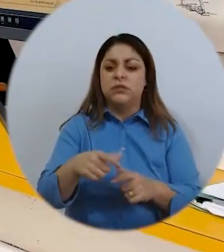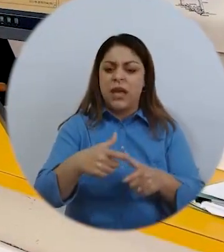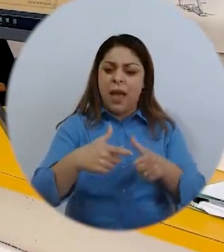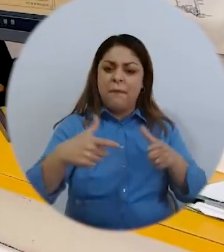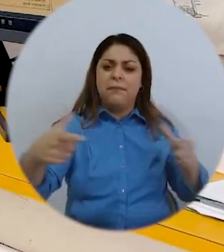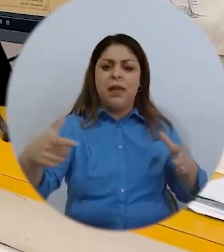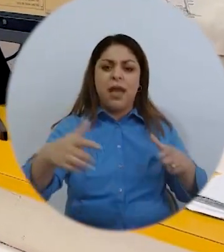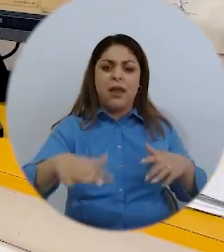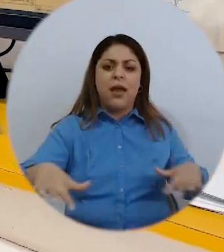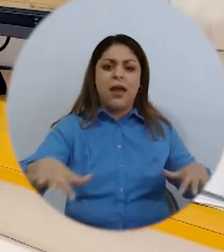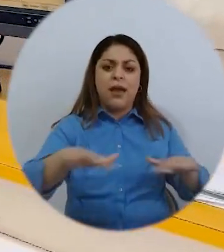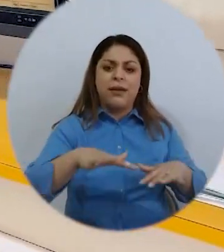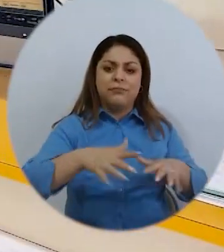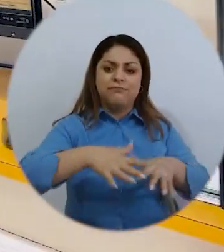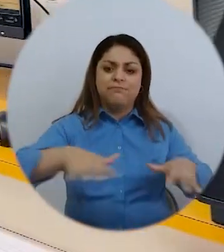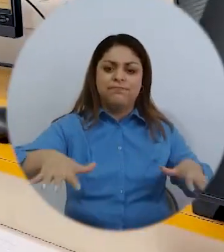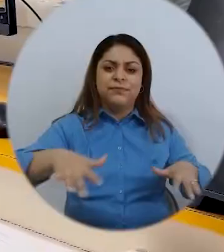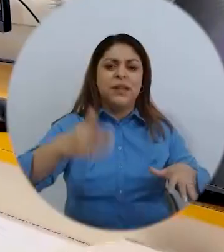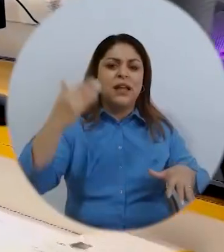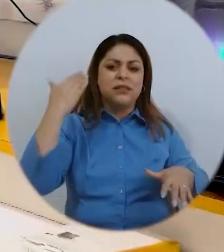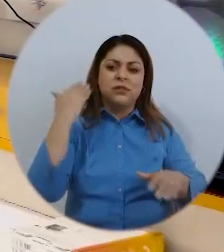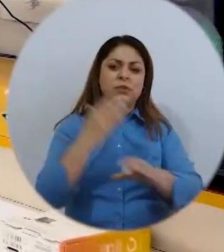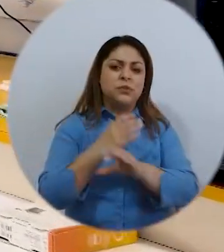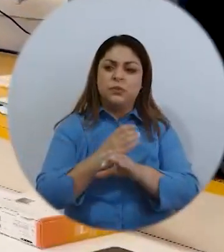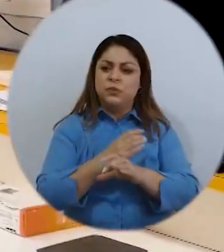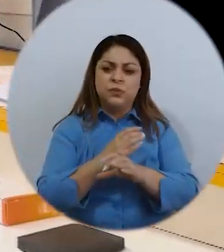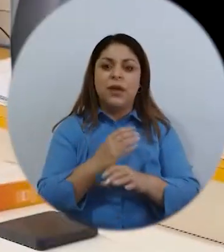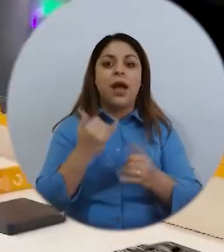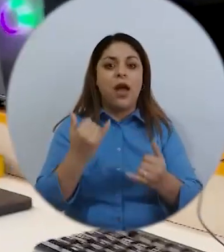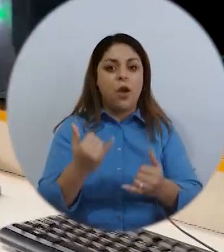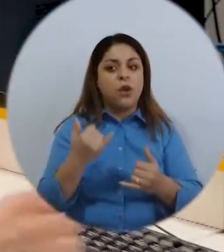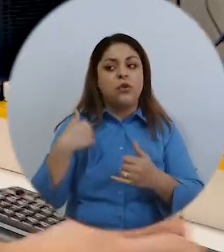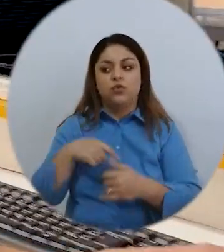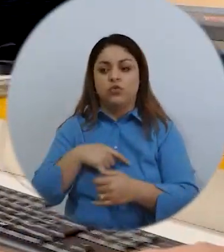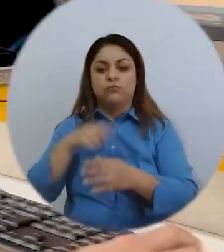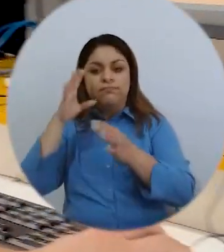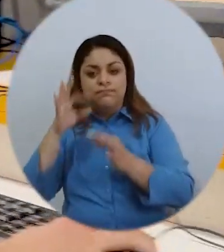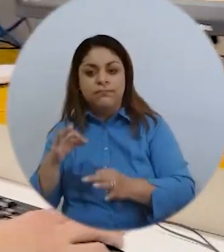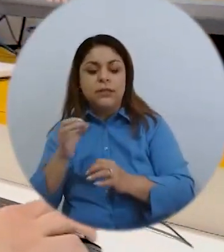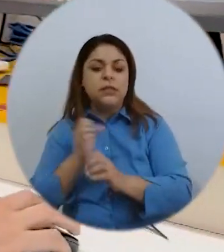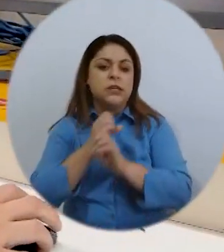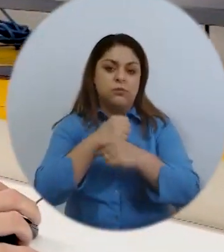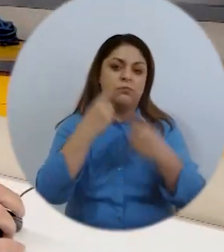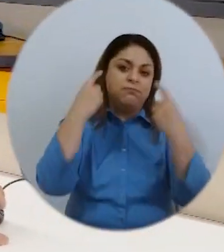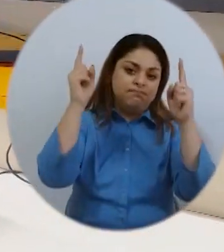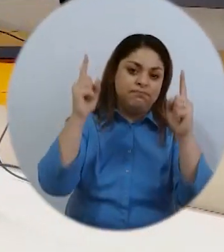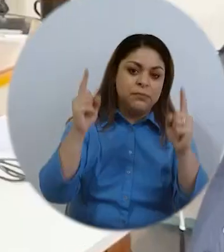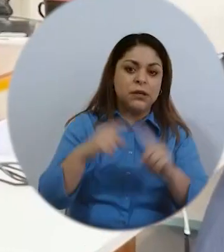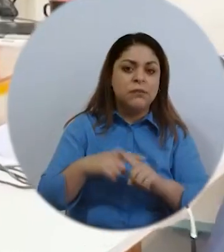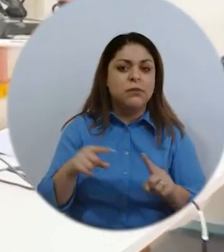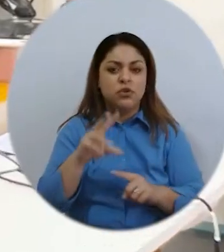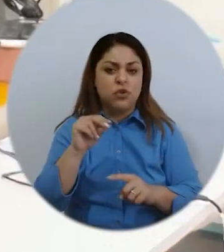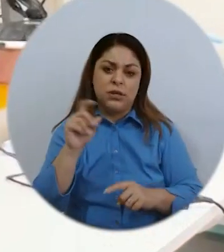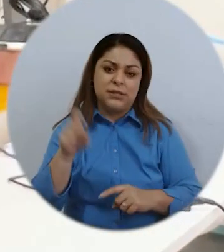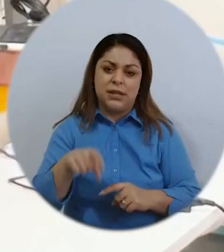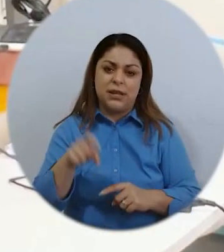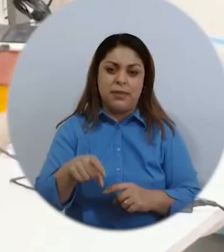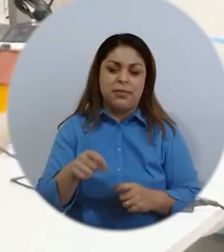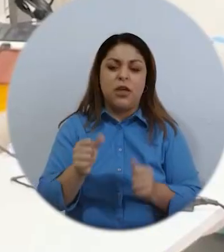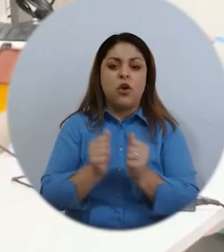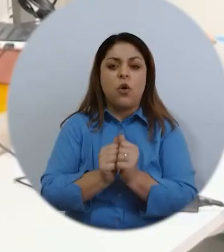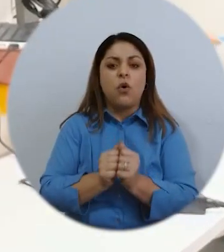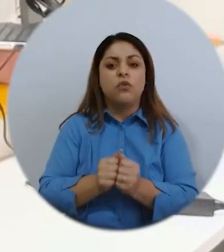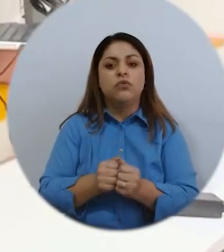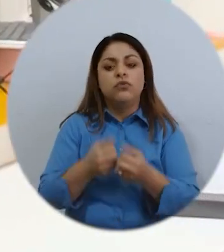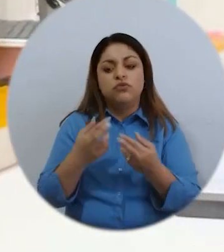que tiene mucho tiempo de estar en descuido del área marina protegida y bueno, tomamos decisiones y lo hicimos, ¿no? Pero no